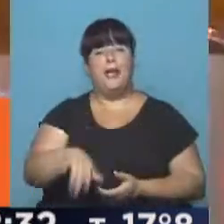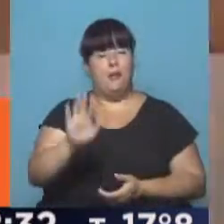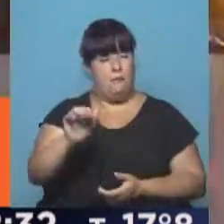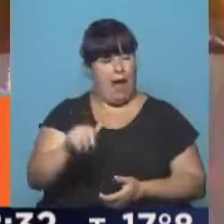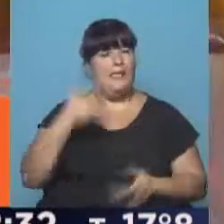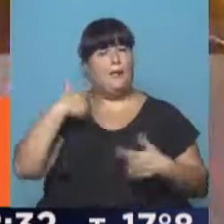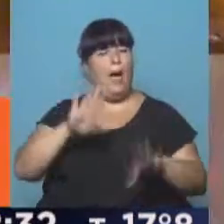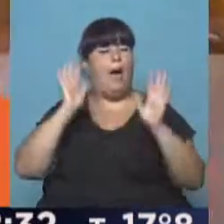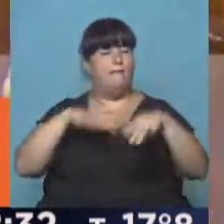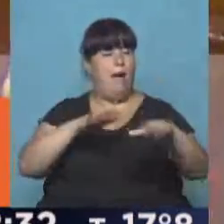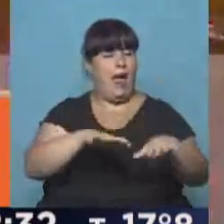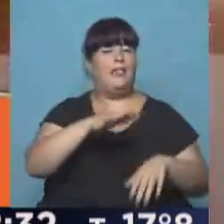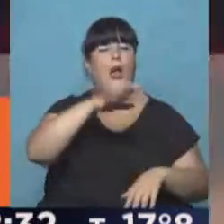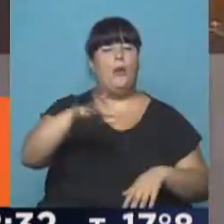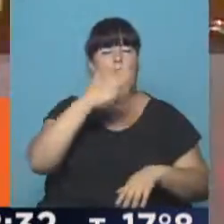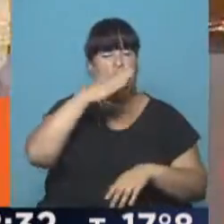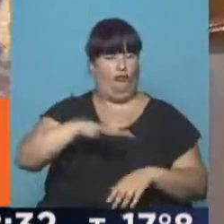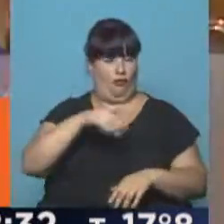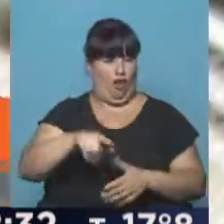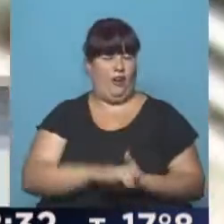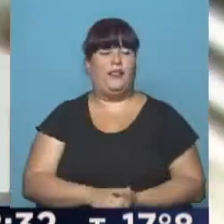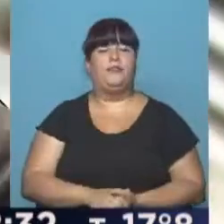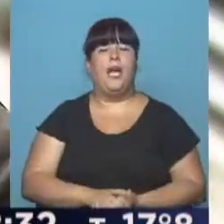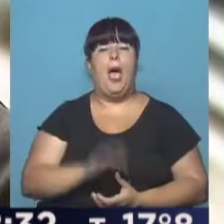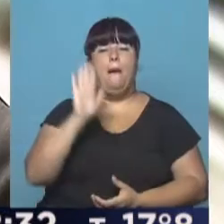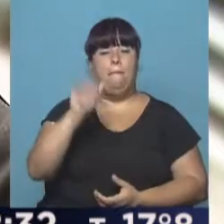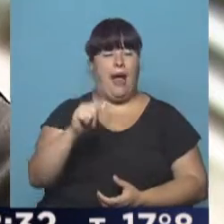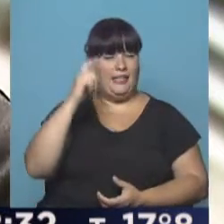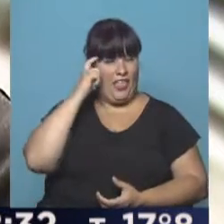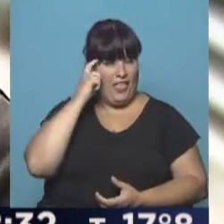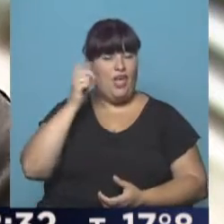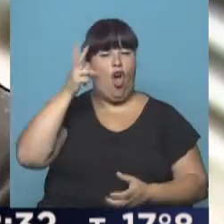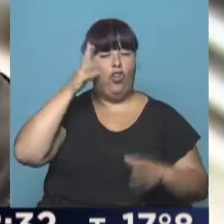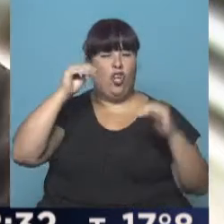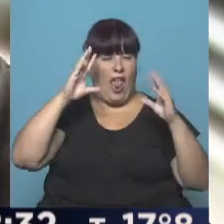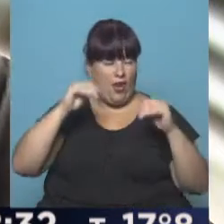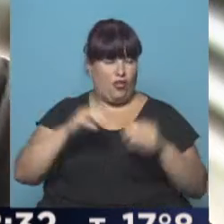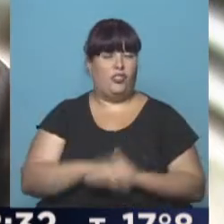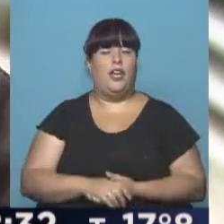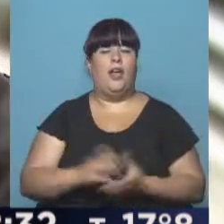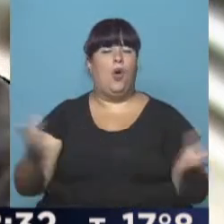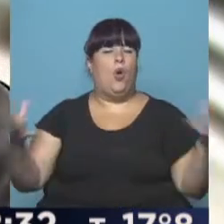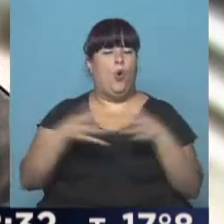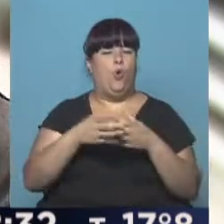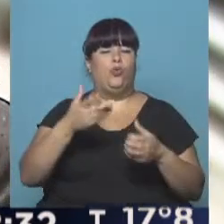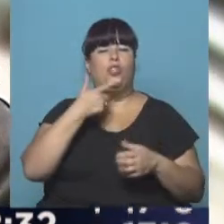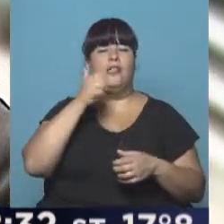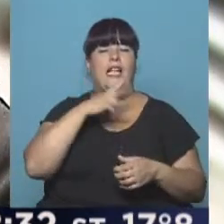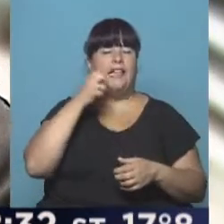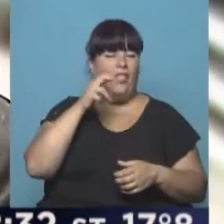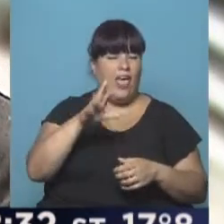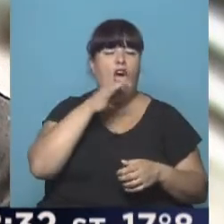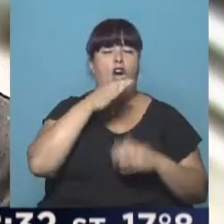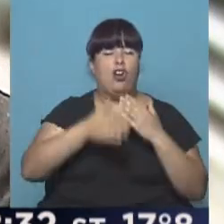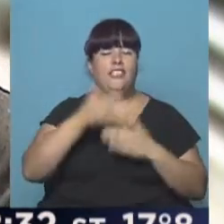se movilizarán en el barrio de flores martes 10 a las 20 horas nos juntamos en santander y carlos ortiz